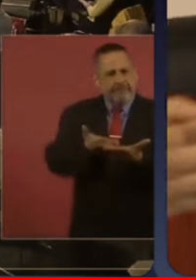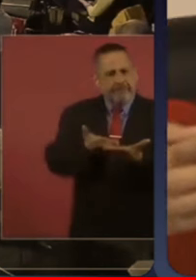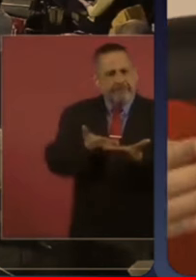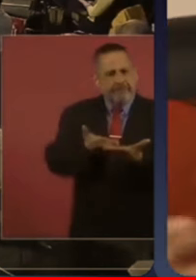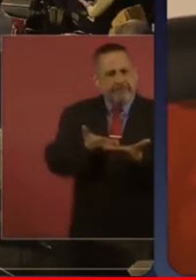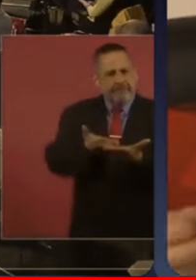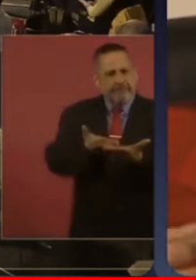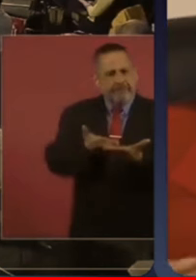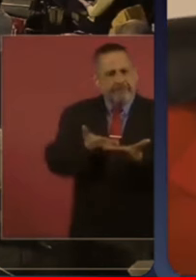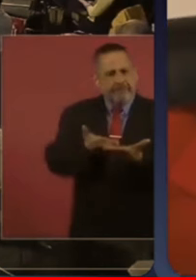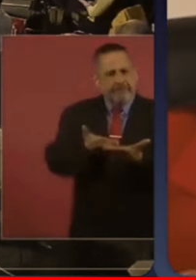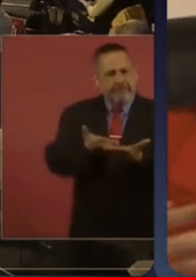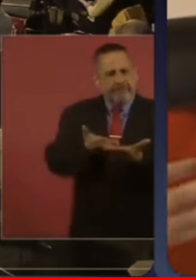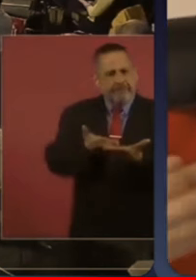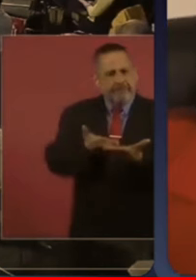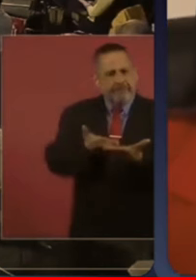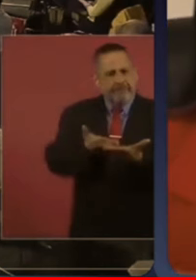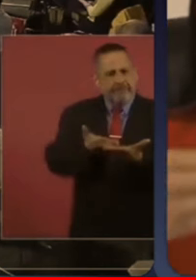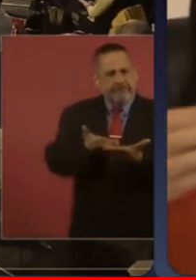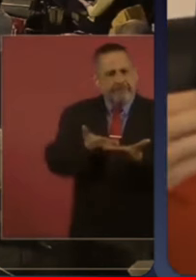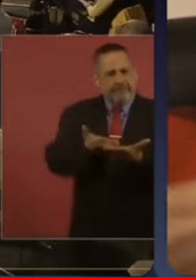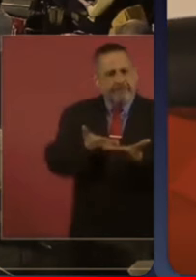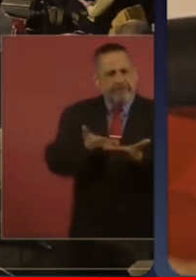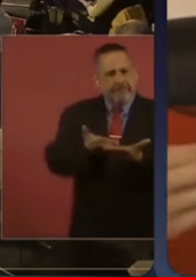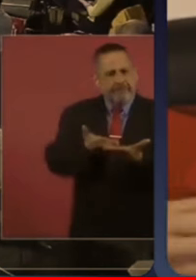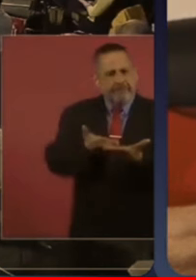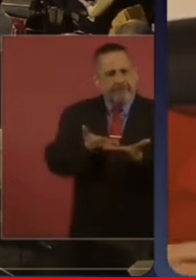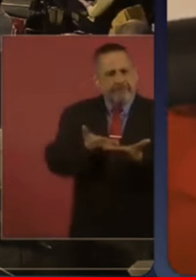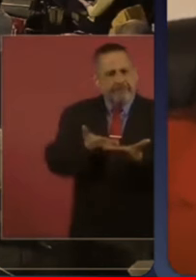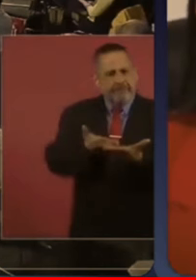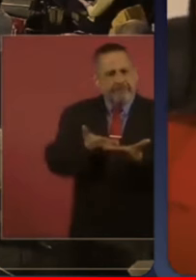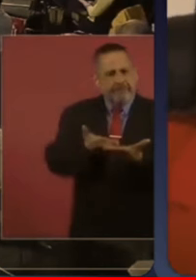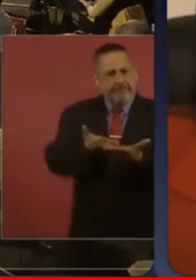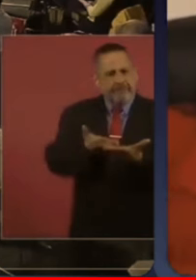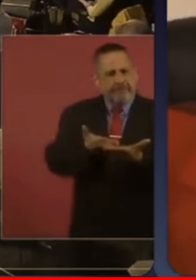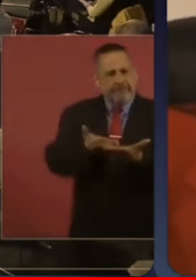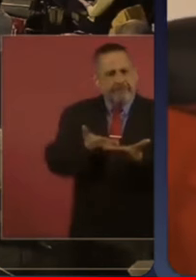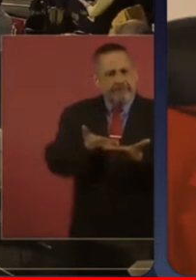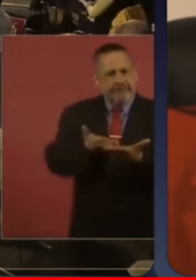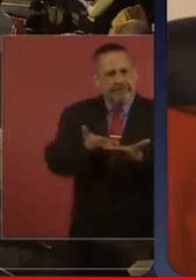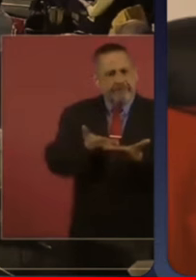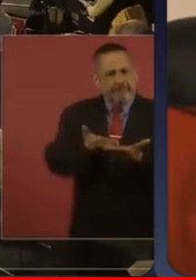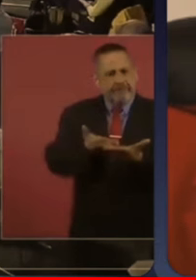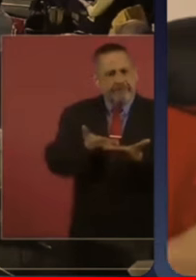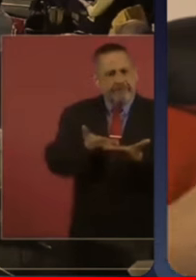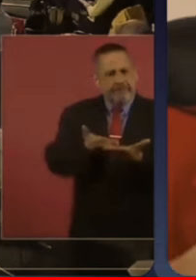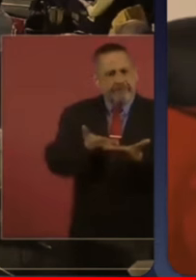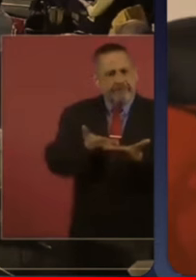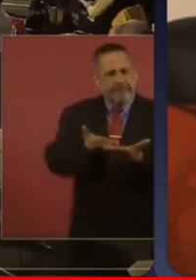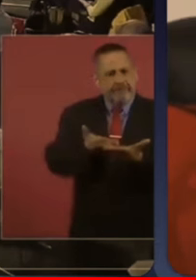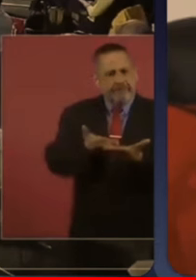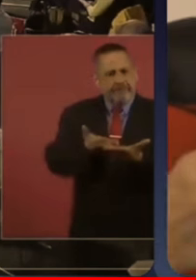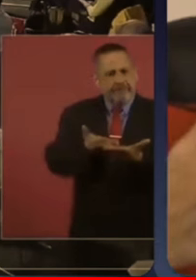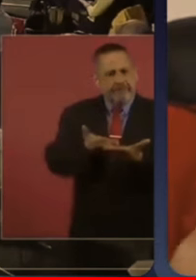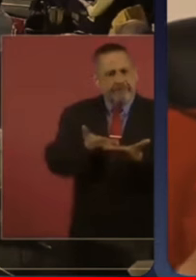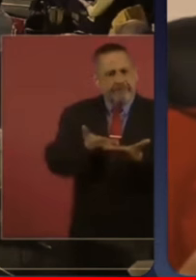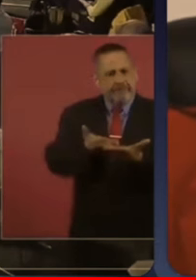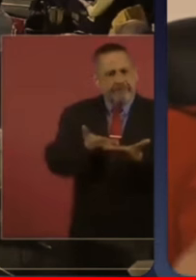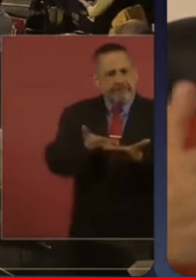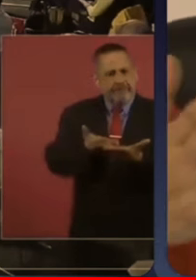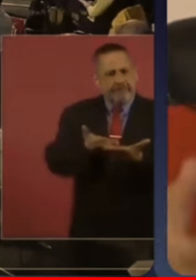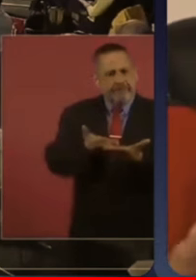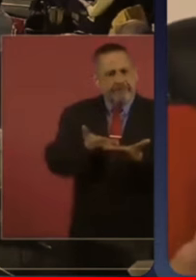quisieran eso, el tener comunicadores como los tiene la Cuarta Transformación, de convicción, de corazón, pero a esa